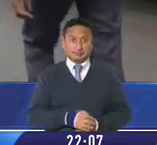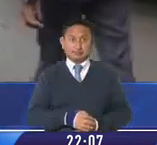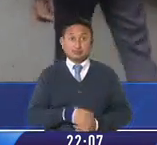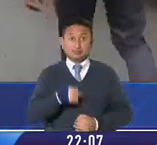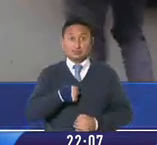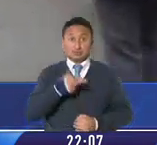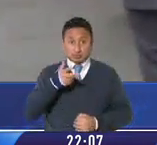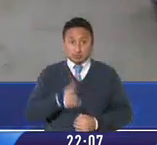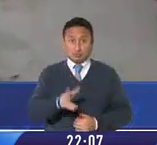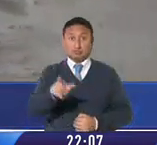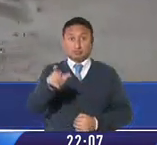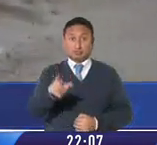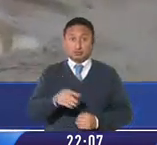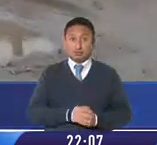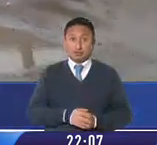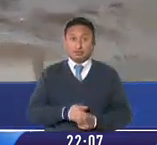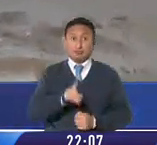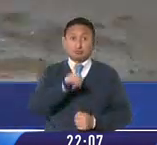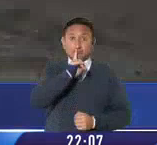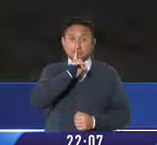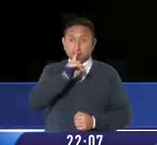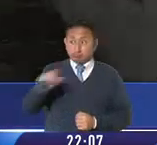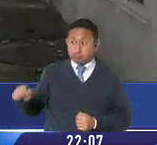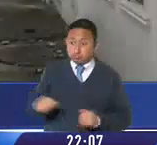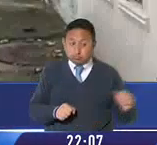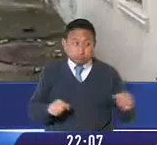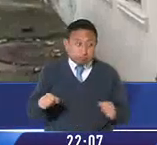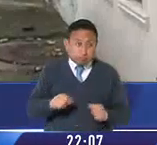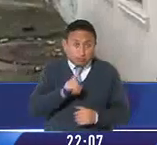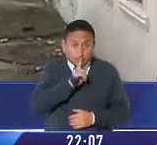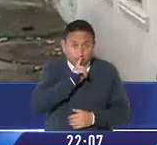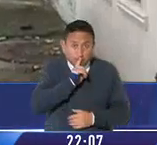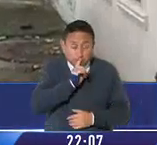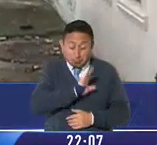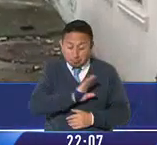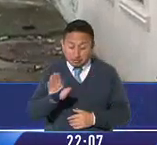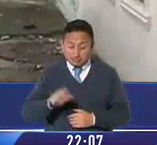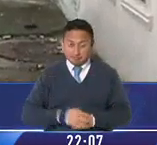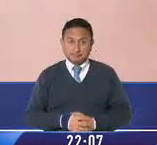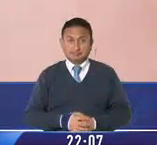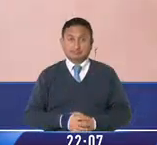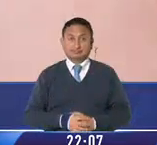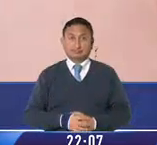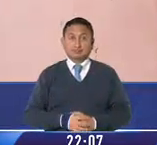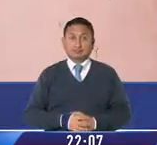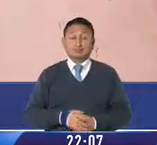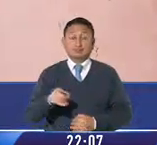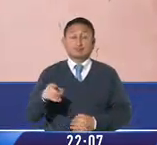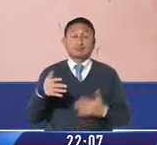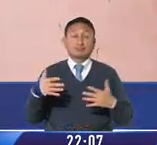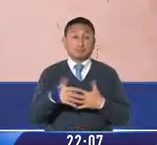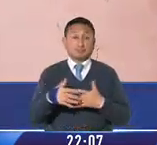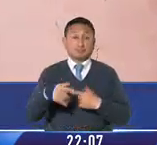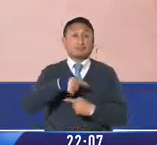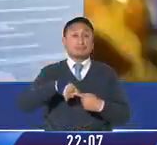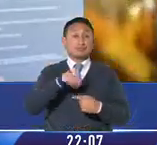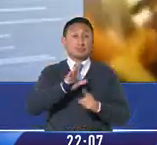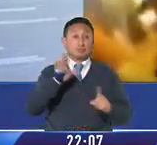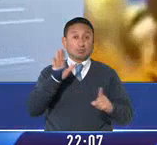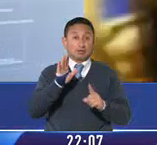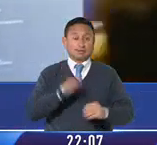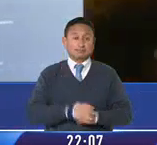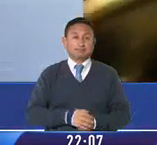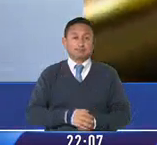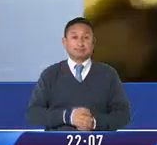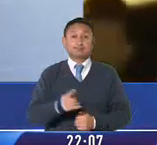las puertas y ventanas en señal de que nadie en ese lugar quería expresar su testimonio por temor a represalias. Este es el barrio